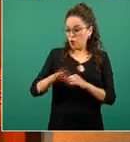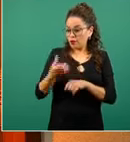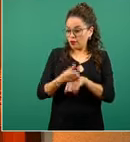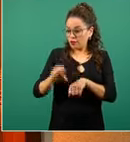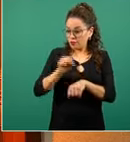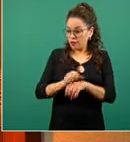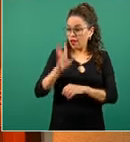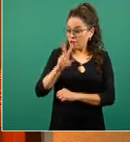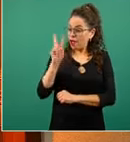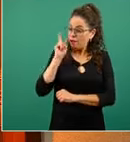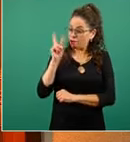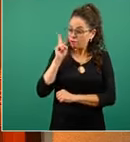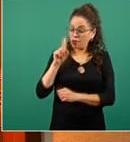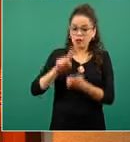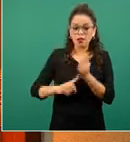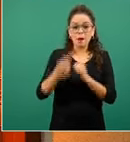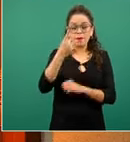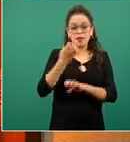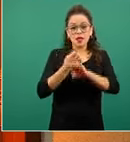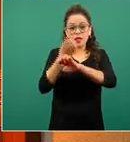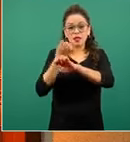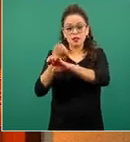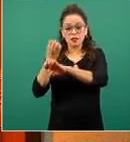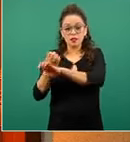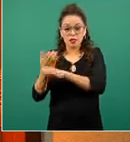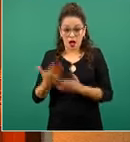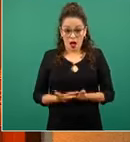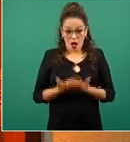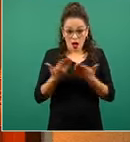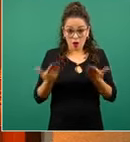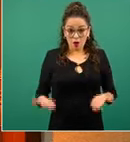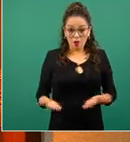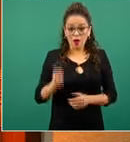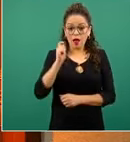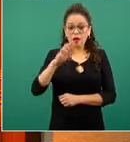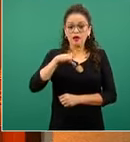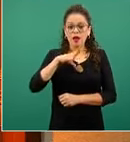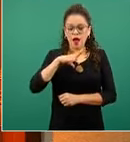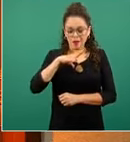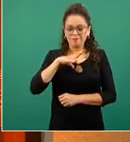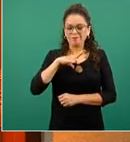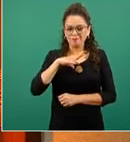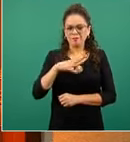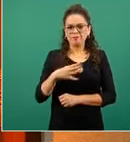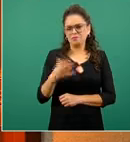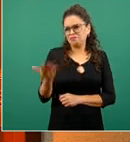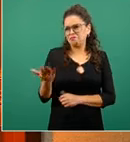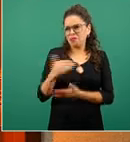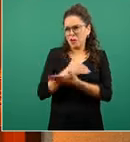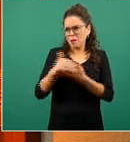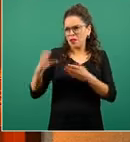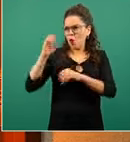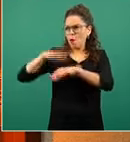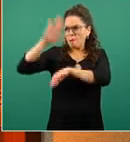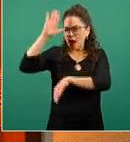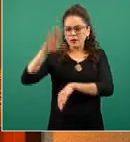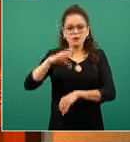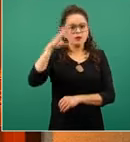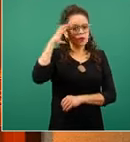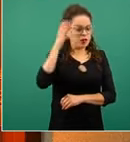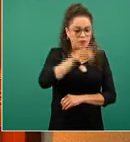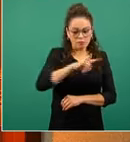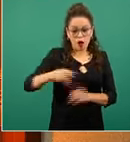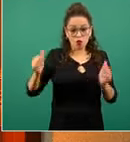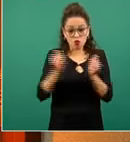son las 25 entidades federativas que el día de hoy tienen más de la mitad de sus camas con ventilador desocupadas.